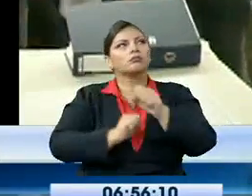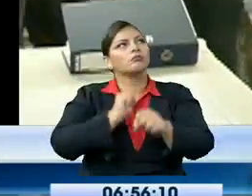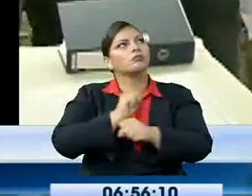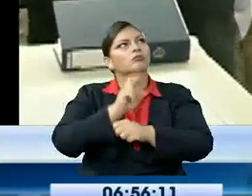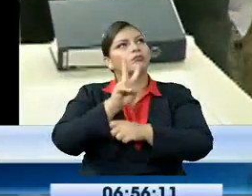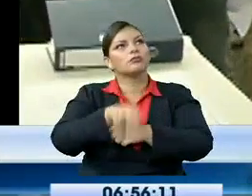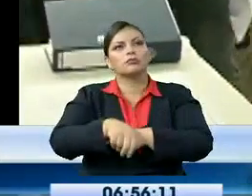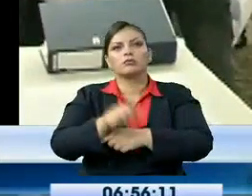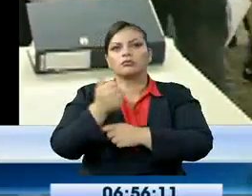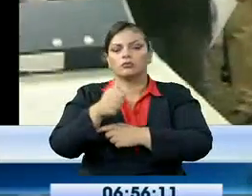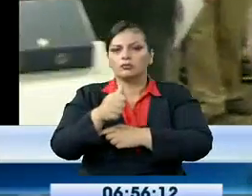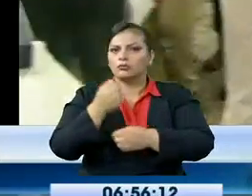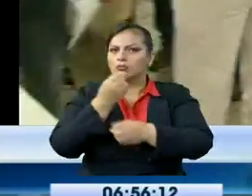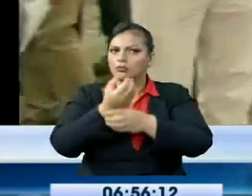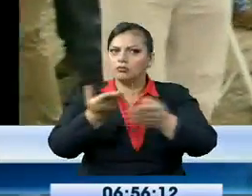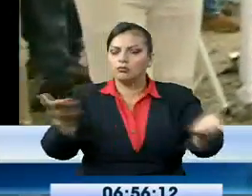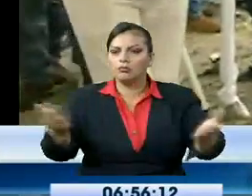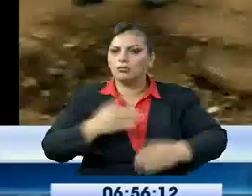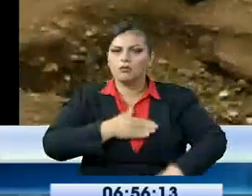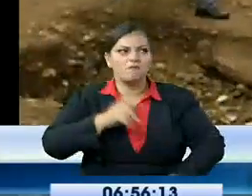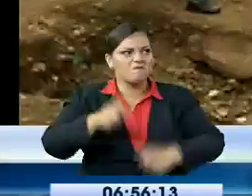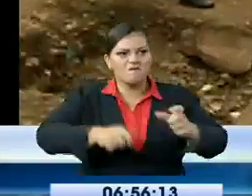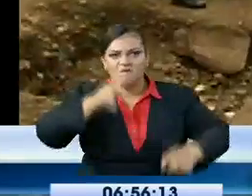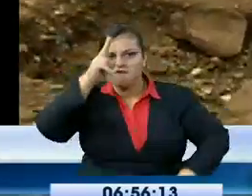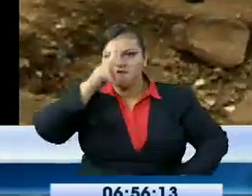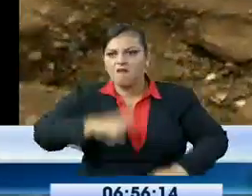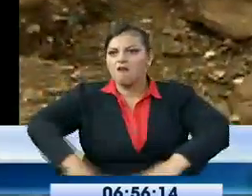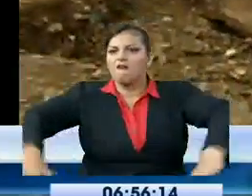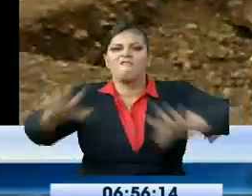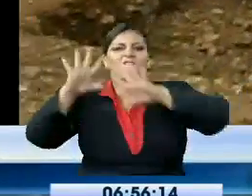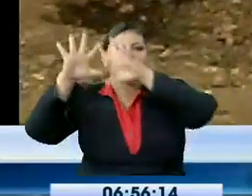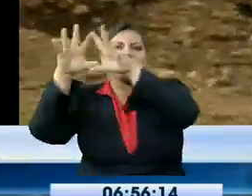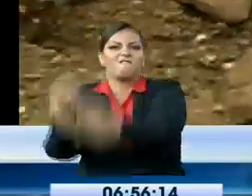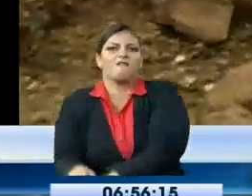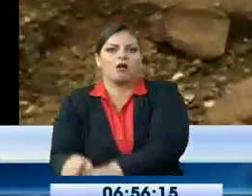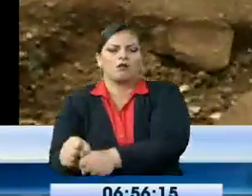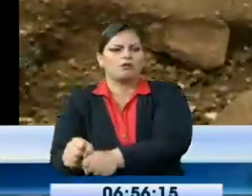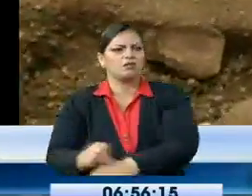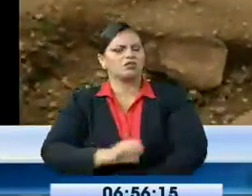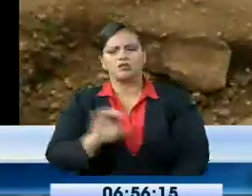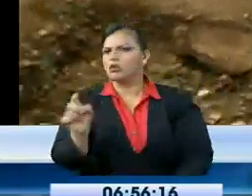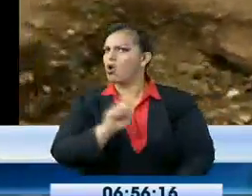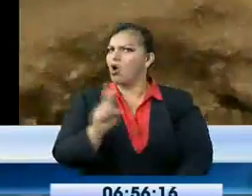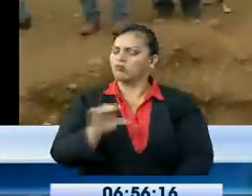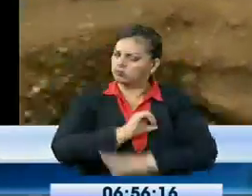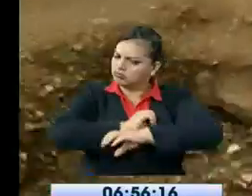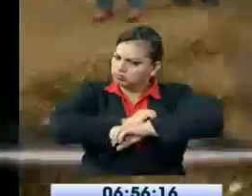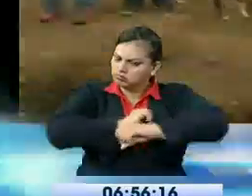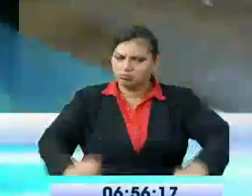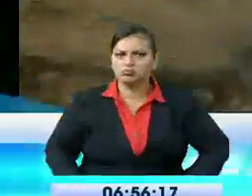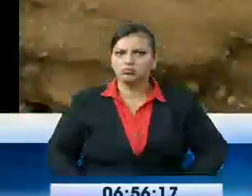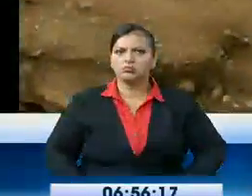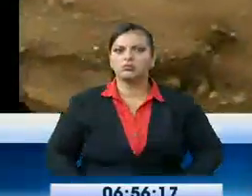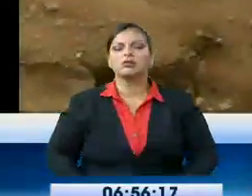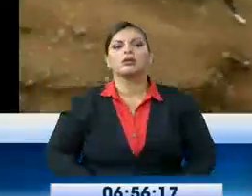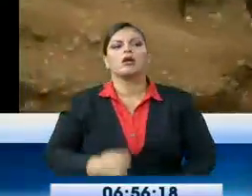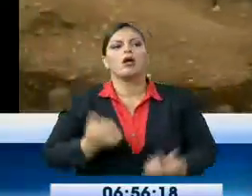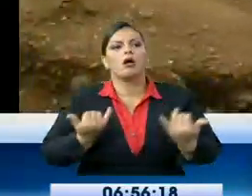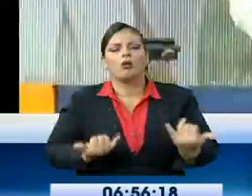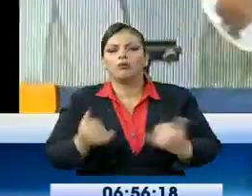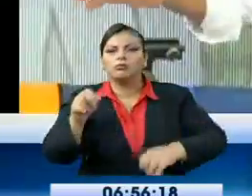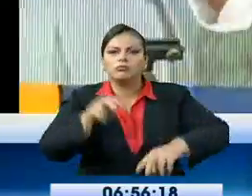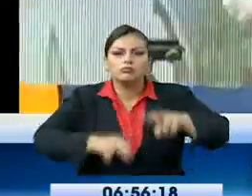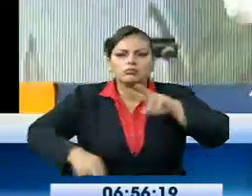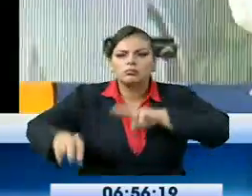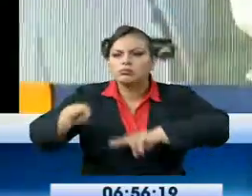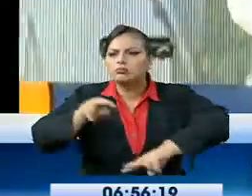final, tolerancia cero a las invasiones. Ya se hizo, lo vamos a reparar. Ustedes son víctimas, no son autores.